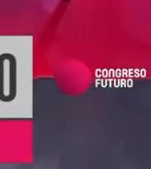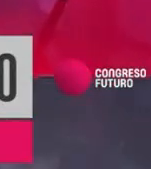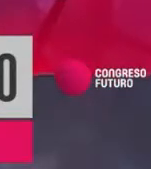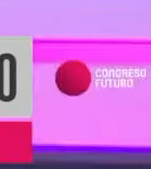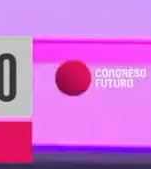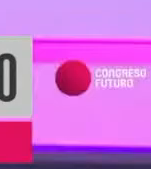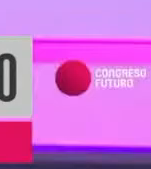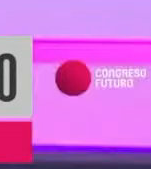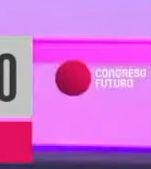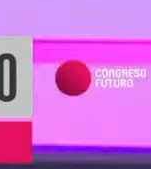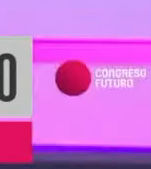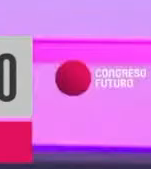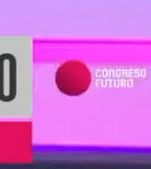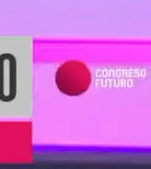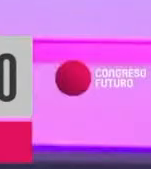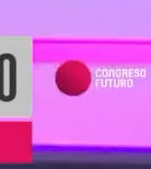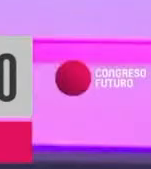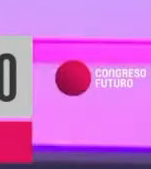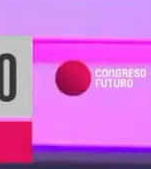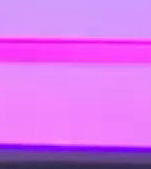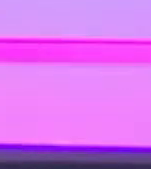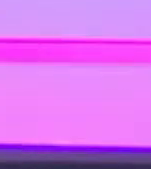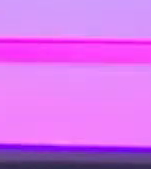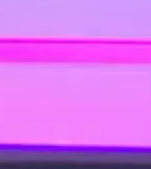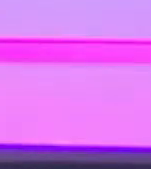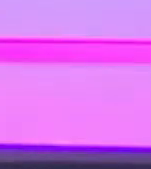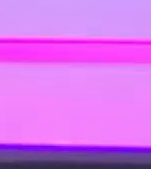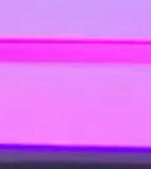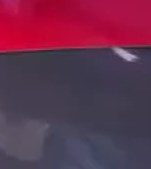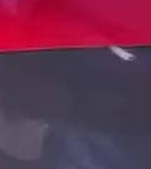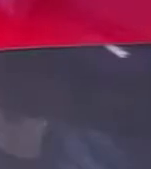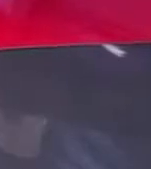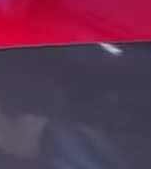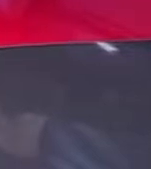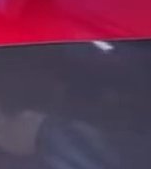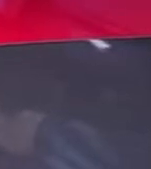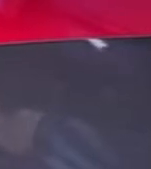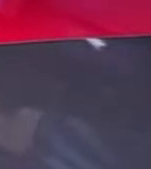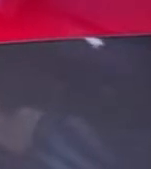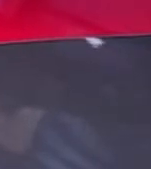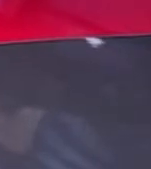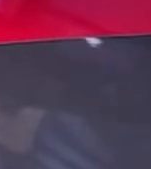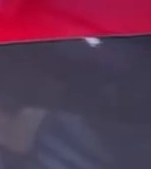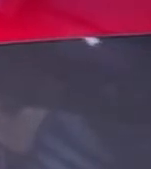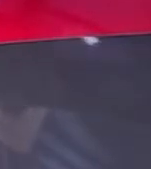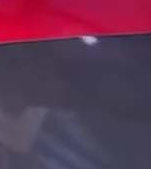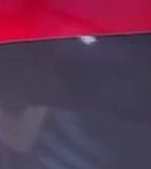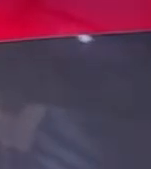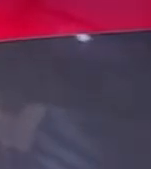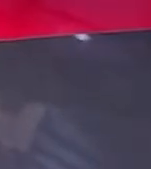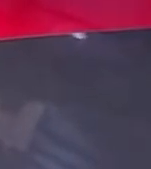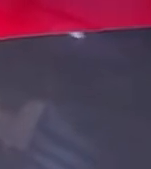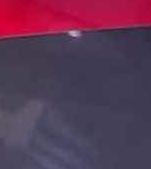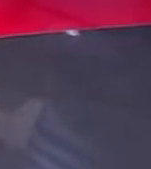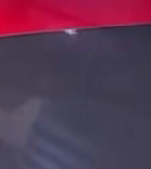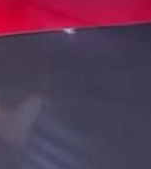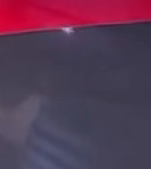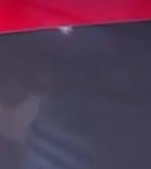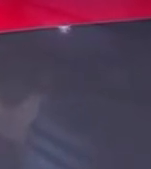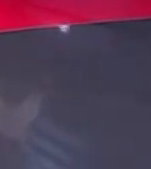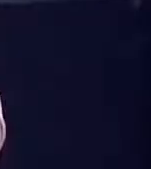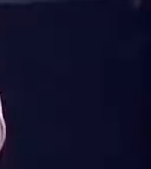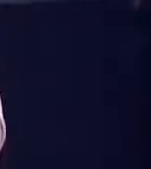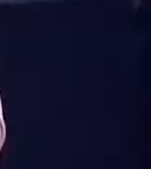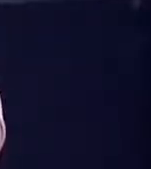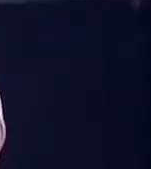otras expositoras debiéramos estar preparados para ver durante este quinto día? Mira, estaba leyendo el programa, me interesó